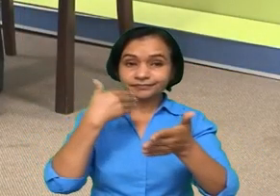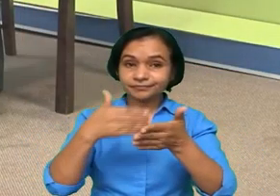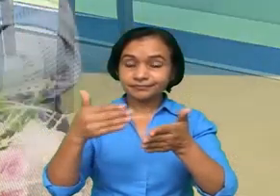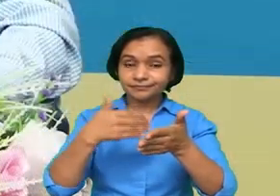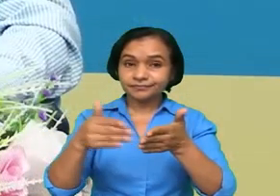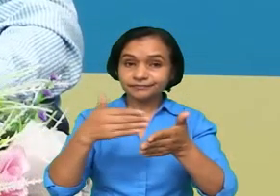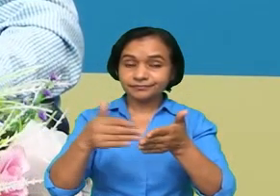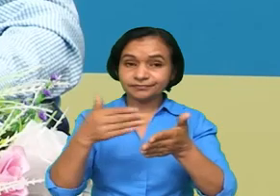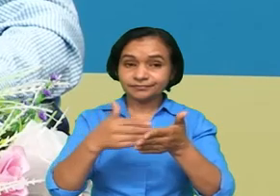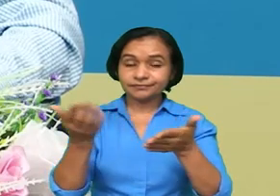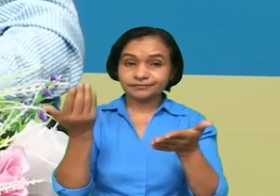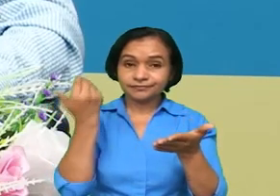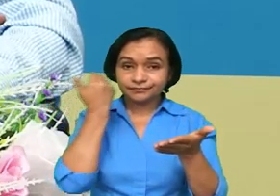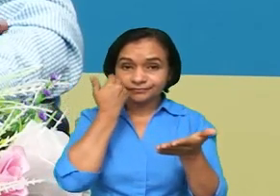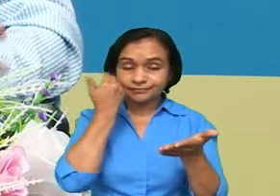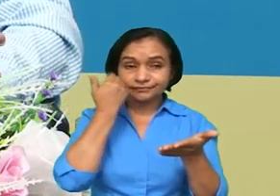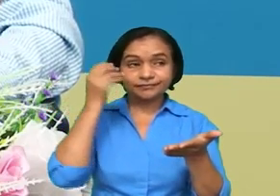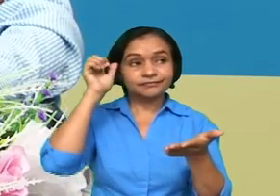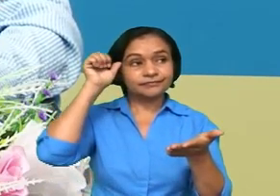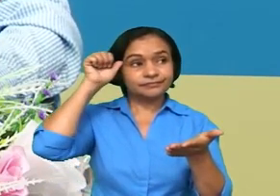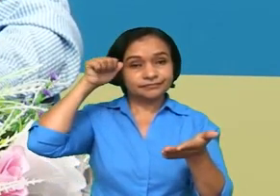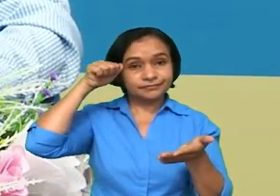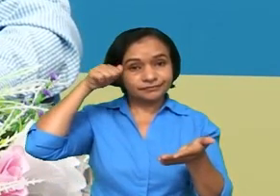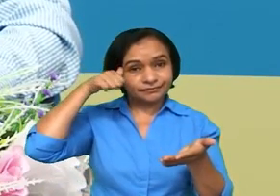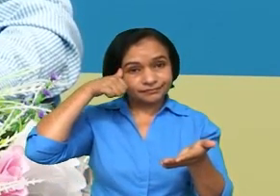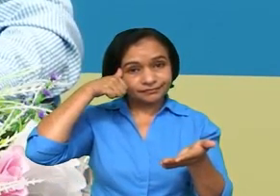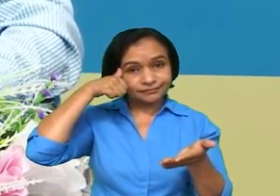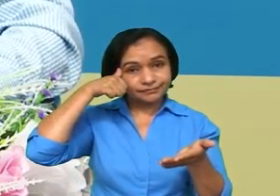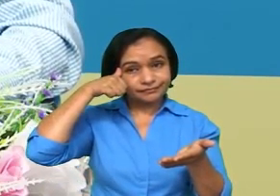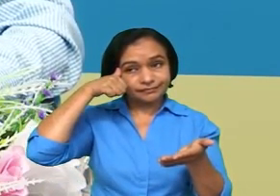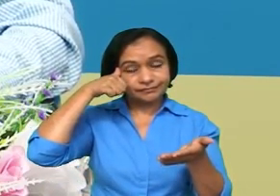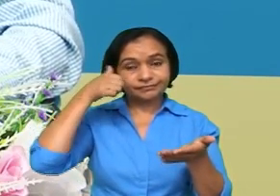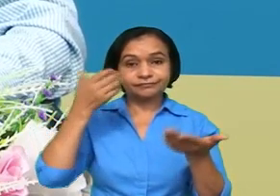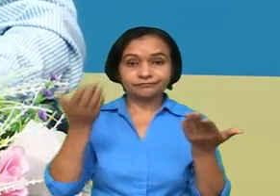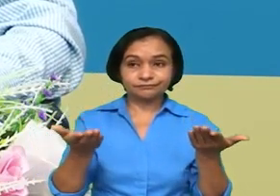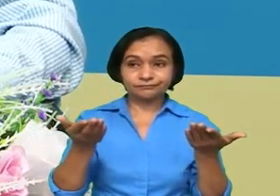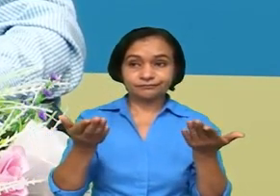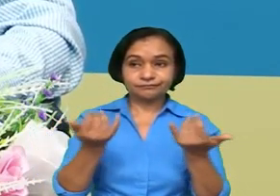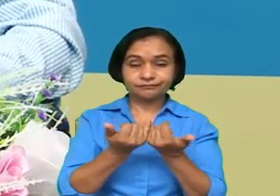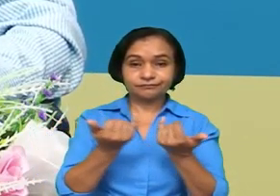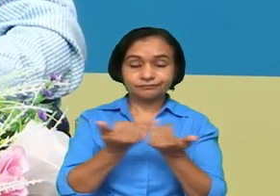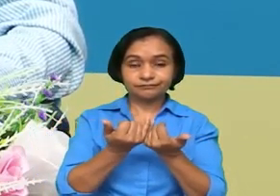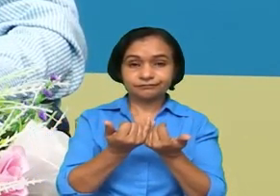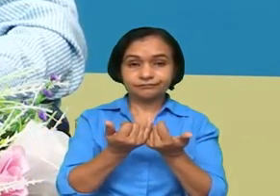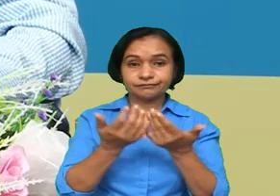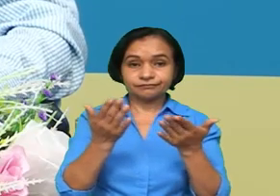infecciones urinaria. Sí. Y es que la distancia, lamentablemente, entre, por decirlo así,